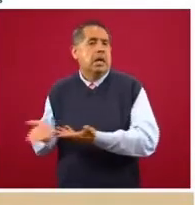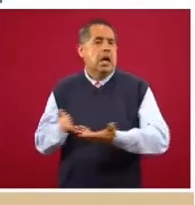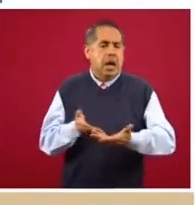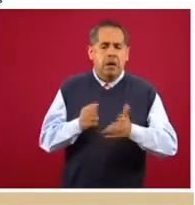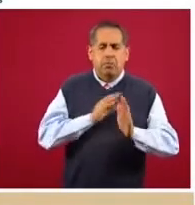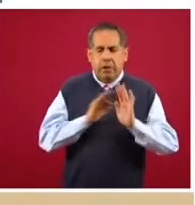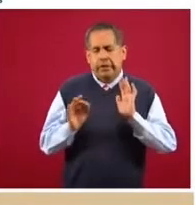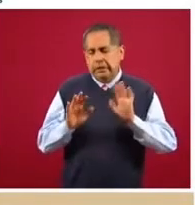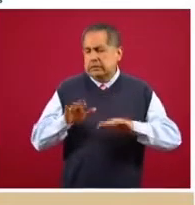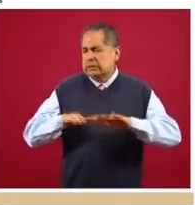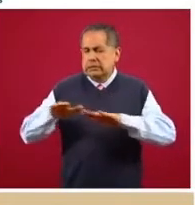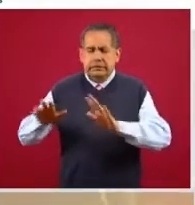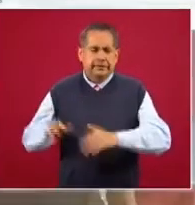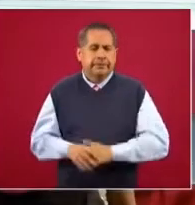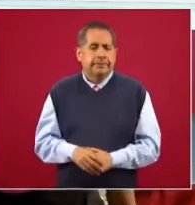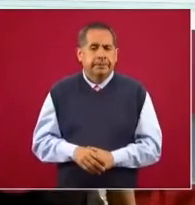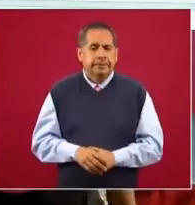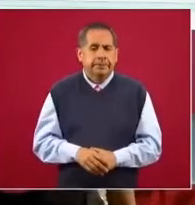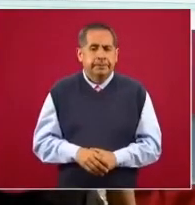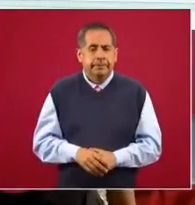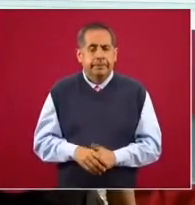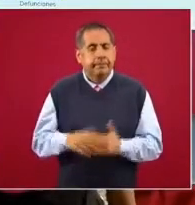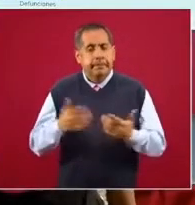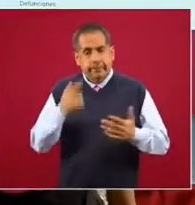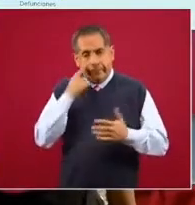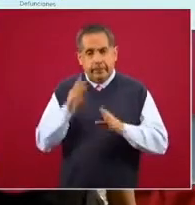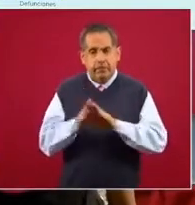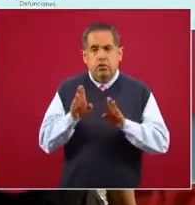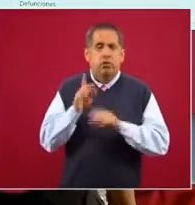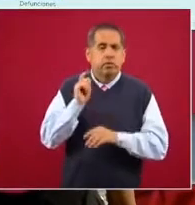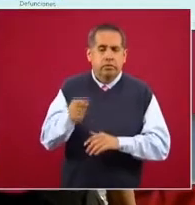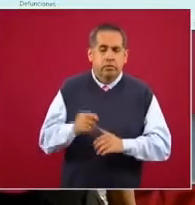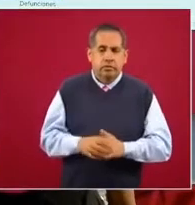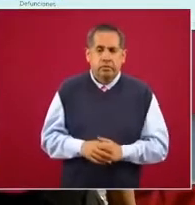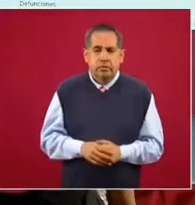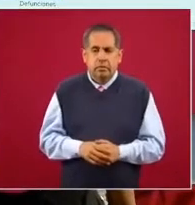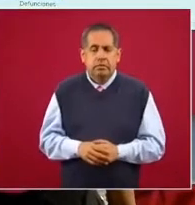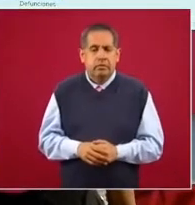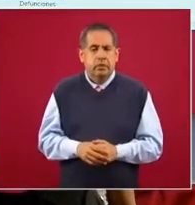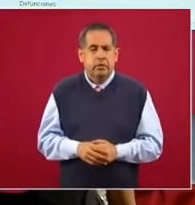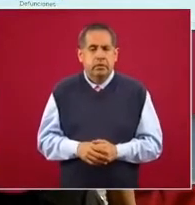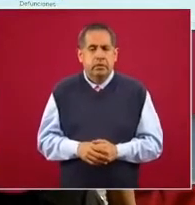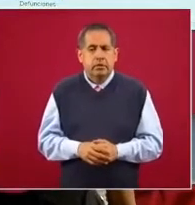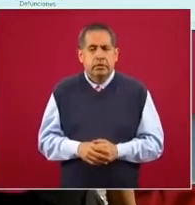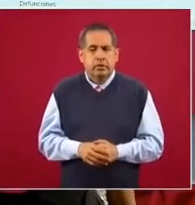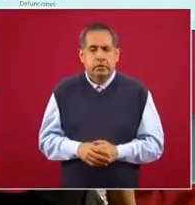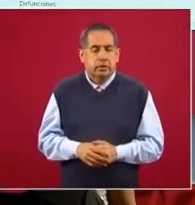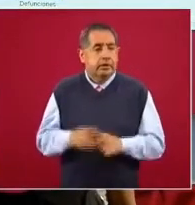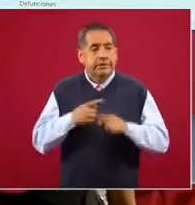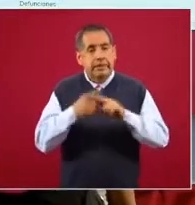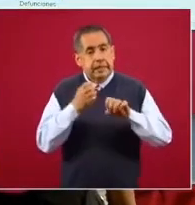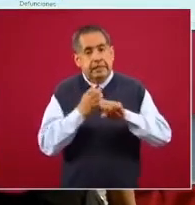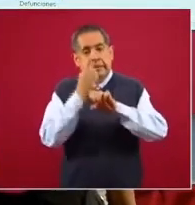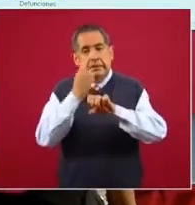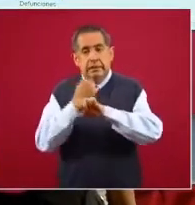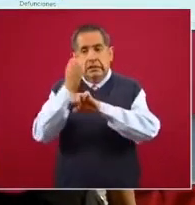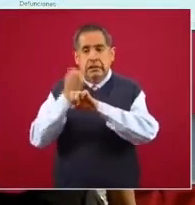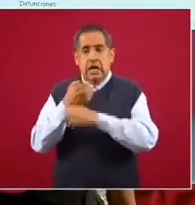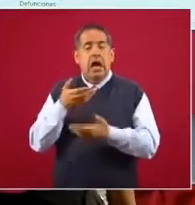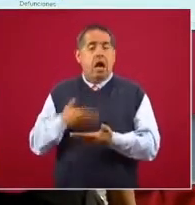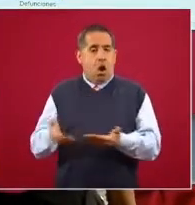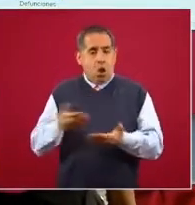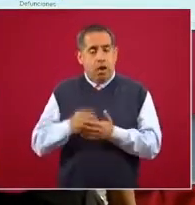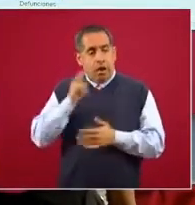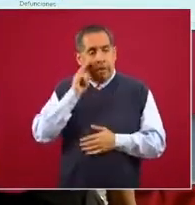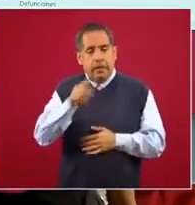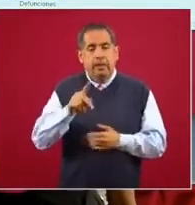mucho mayores. Veamos entonces ahora sí, pasemos a la parte de los estados. Vamos a revisar el día de